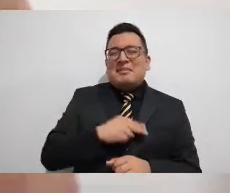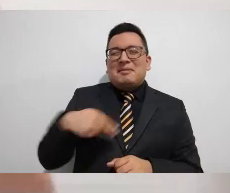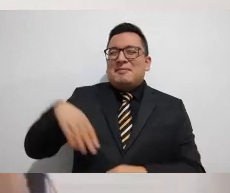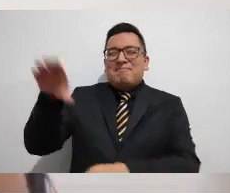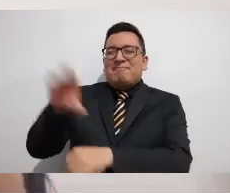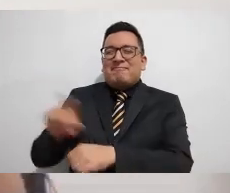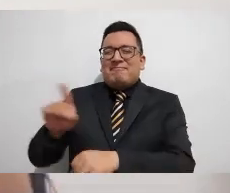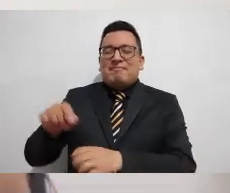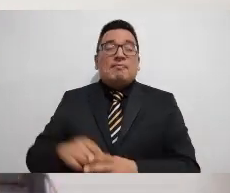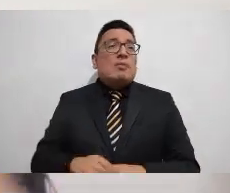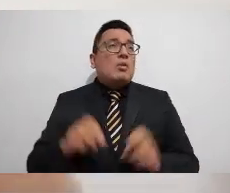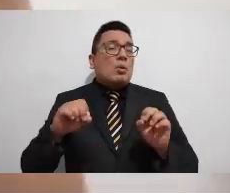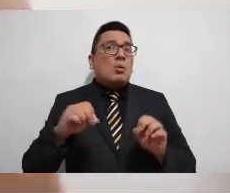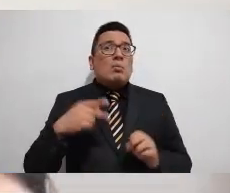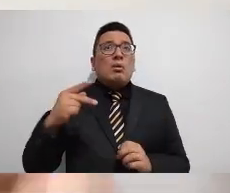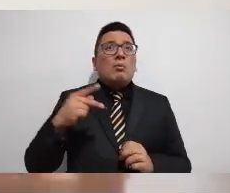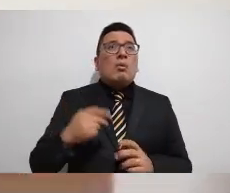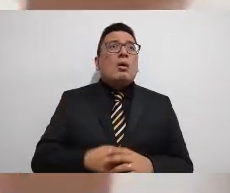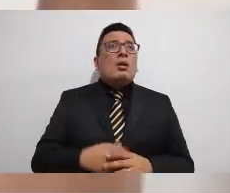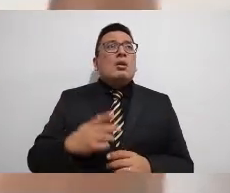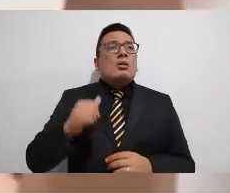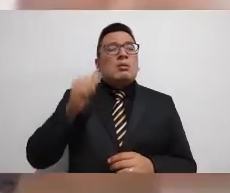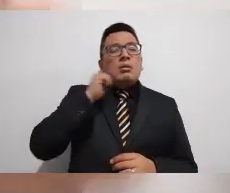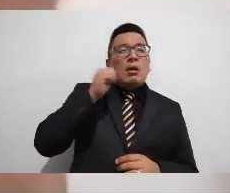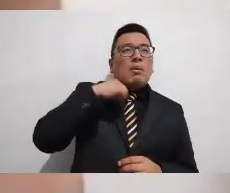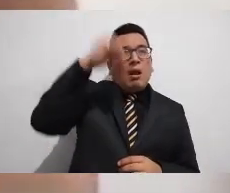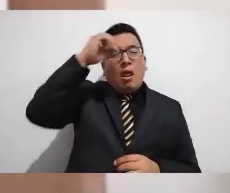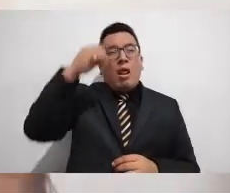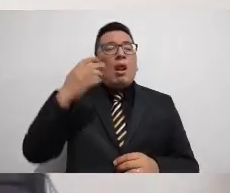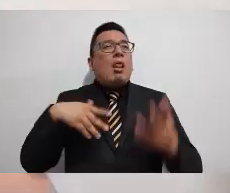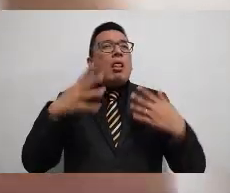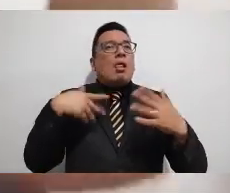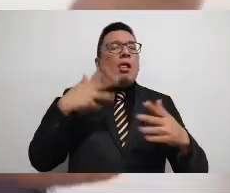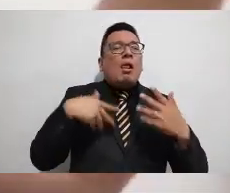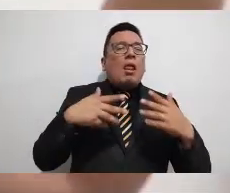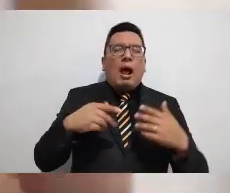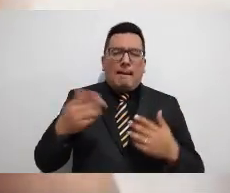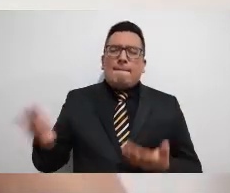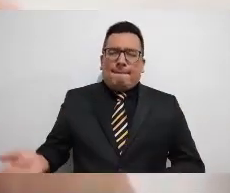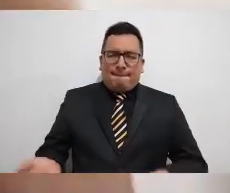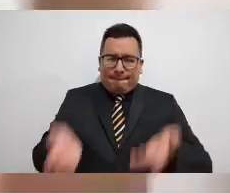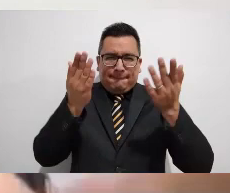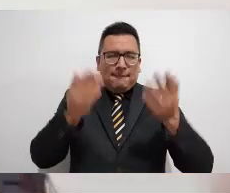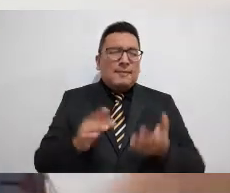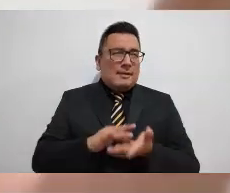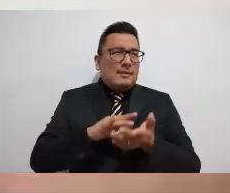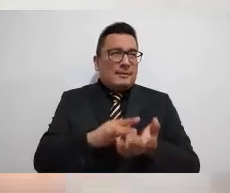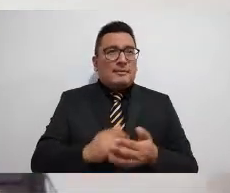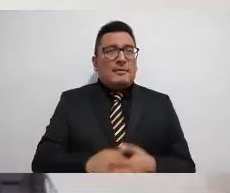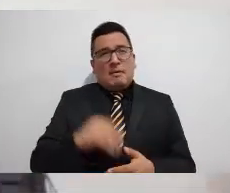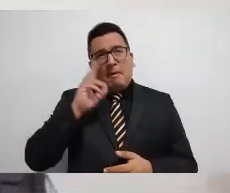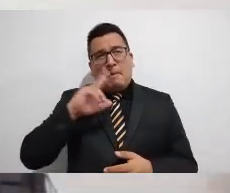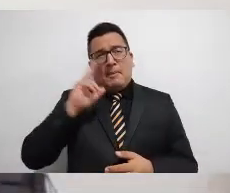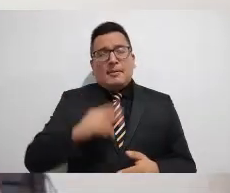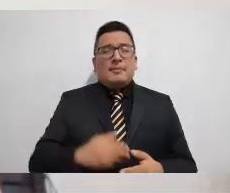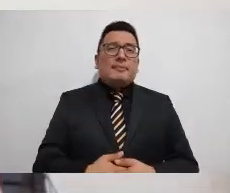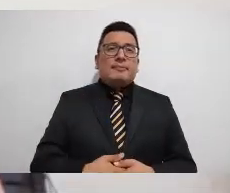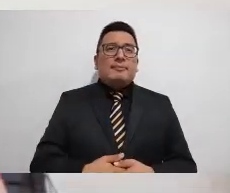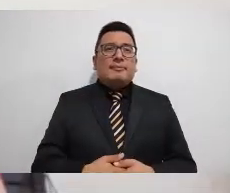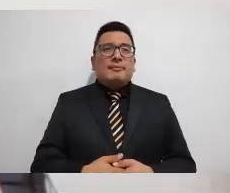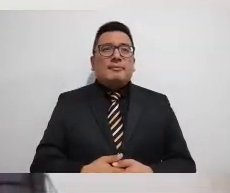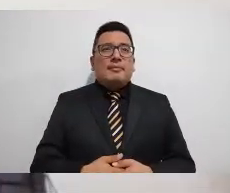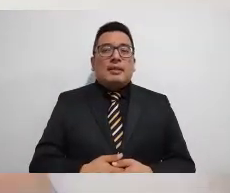Hay comunidades que dicen, hablas mucho en la asamblea, opinas, estás en contra, vas, ¿no? Y prueba que puedes gobernar,